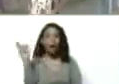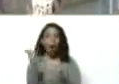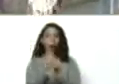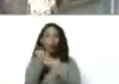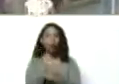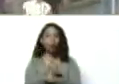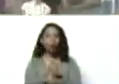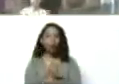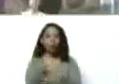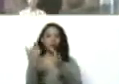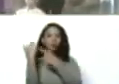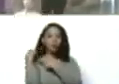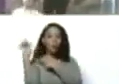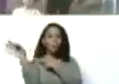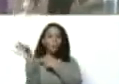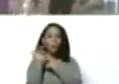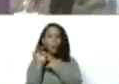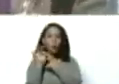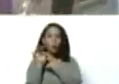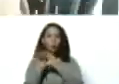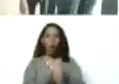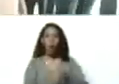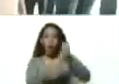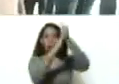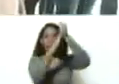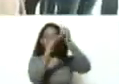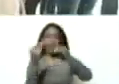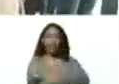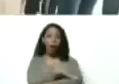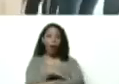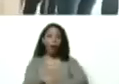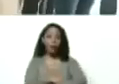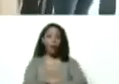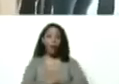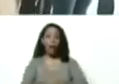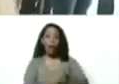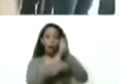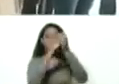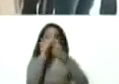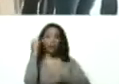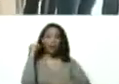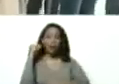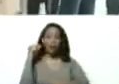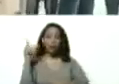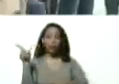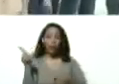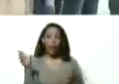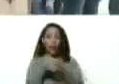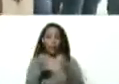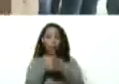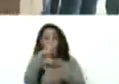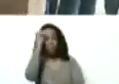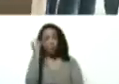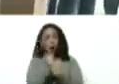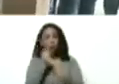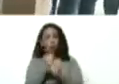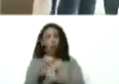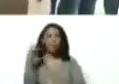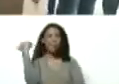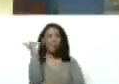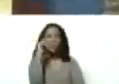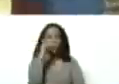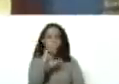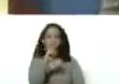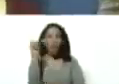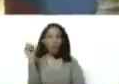corresponde la elección de los liderazgos de calle, el líder o lideresa de calle con su equipo de trabajo. Sábado 20,